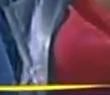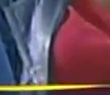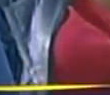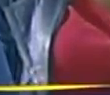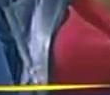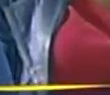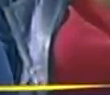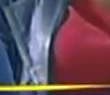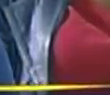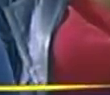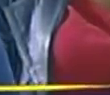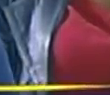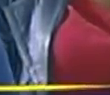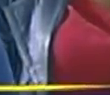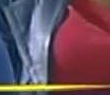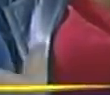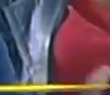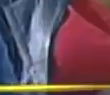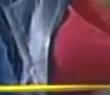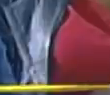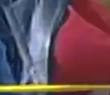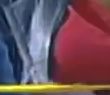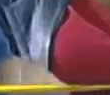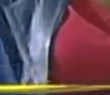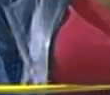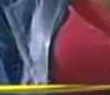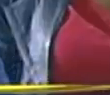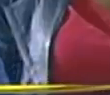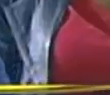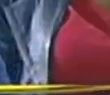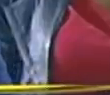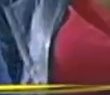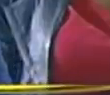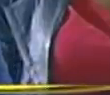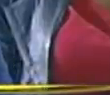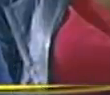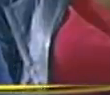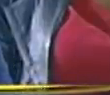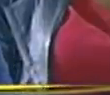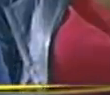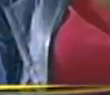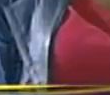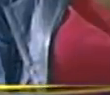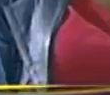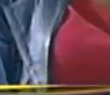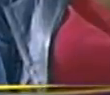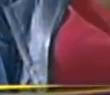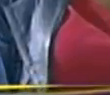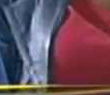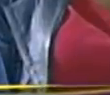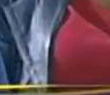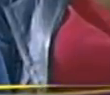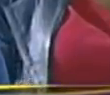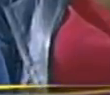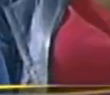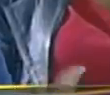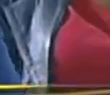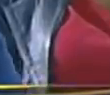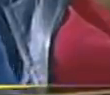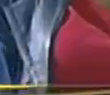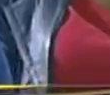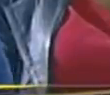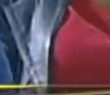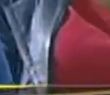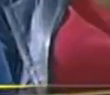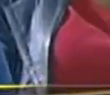por institución, yo le estoy dando el papel para que impriman, porque ni siquiera papel